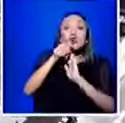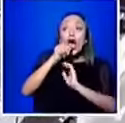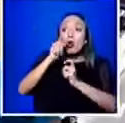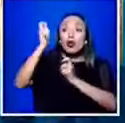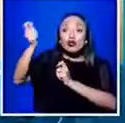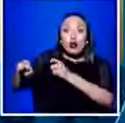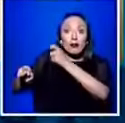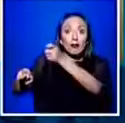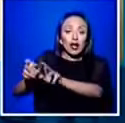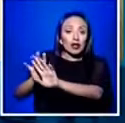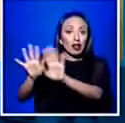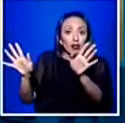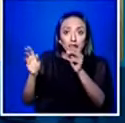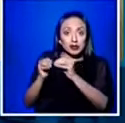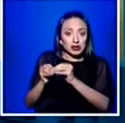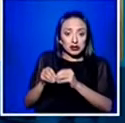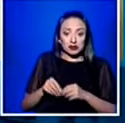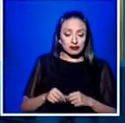día.